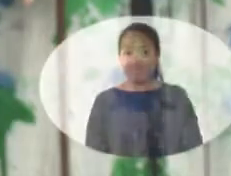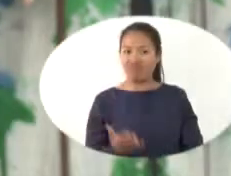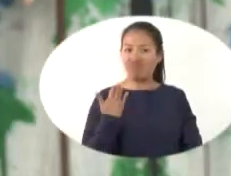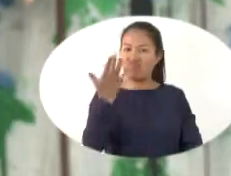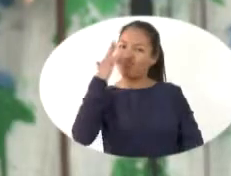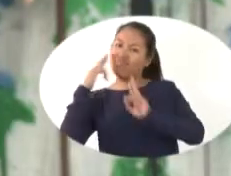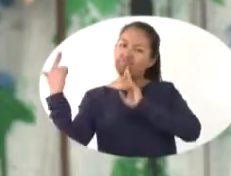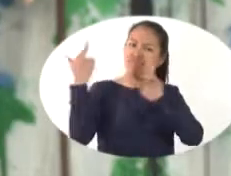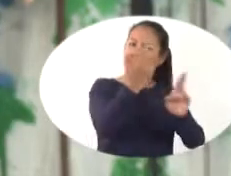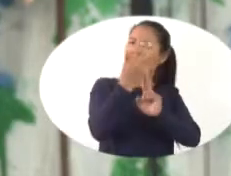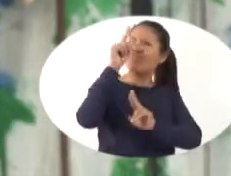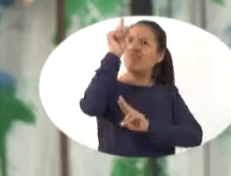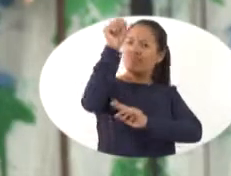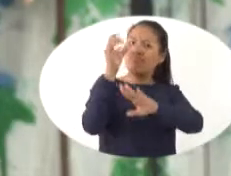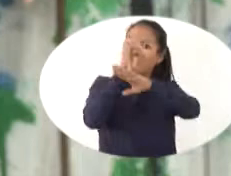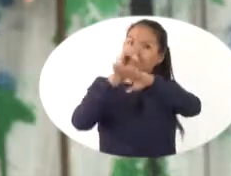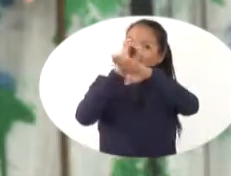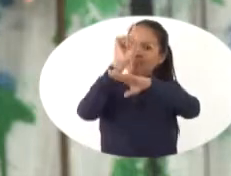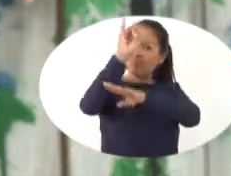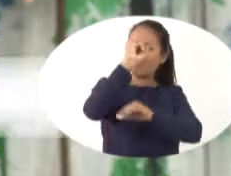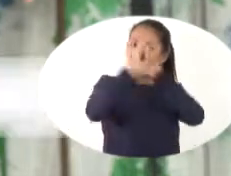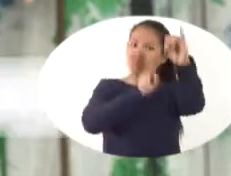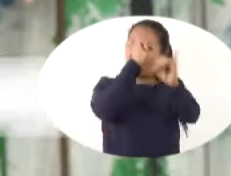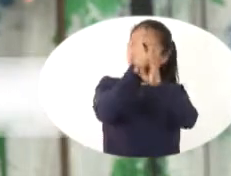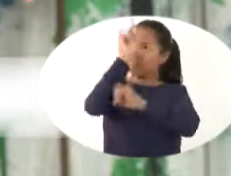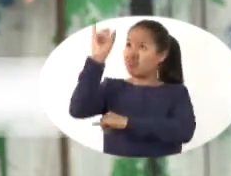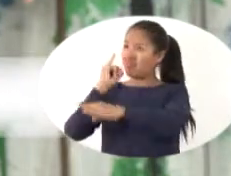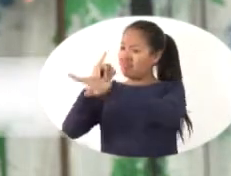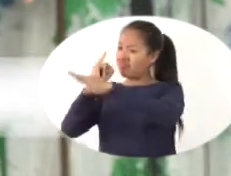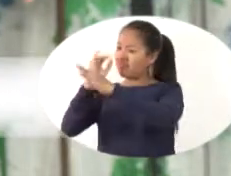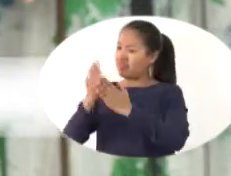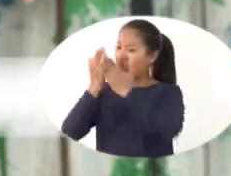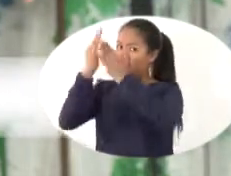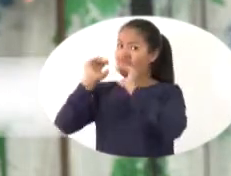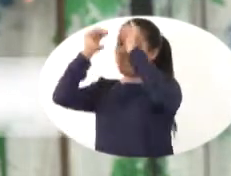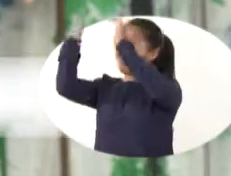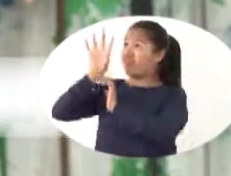Porque permite el reconocimiento por parte de organismos internacionales,